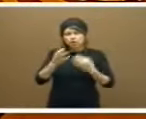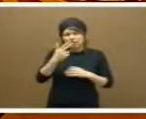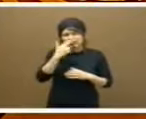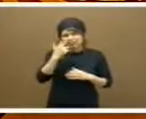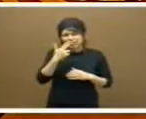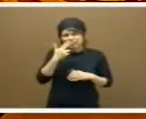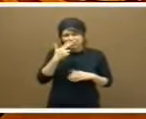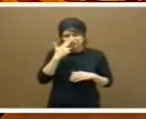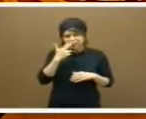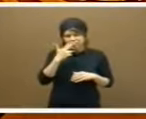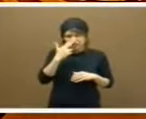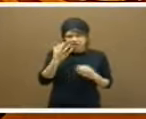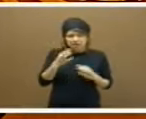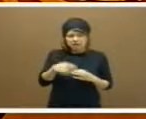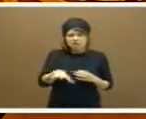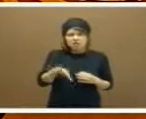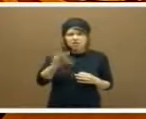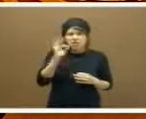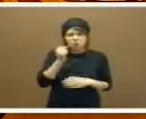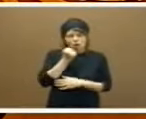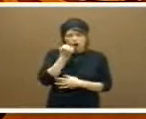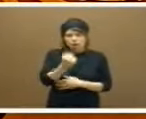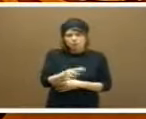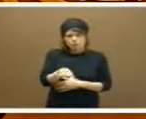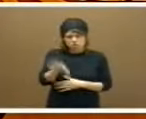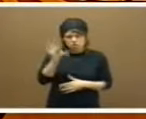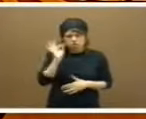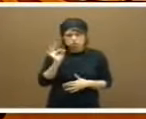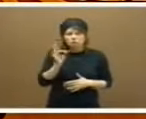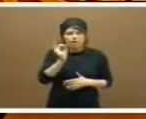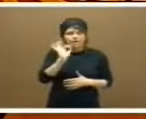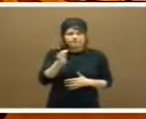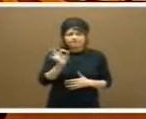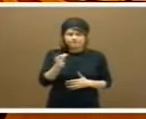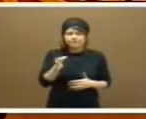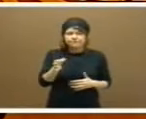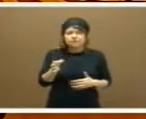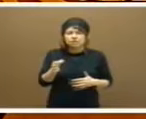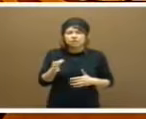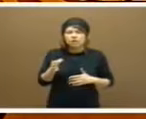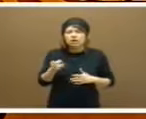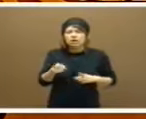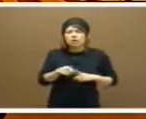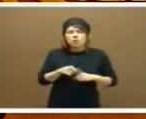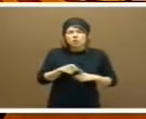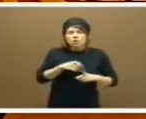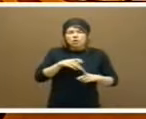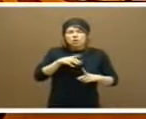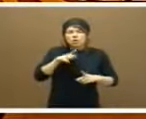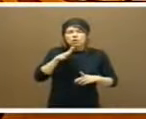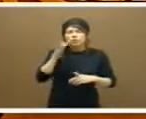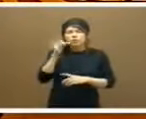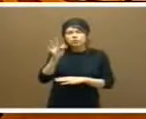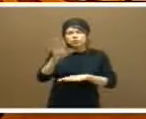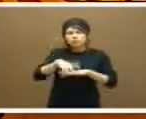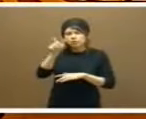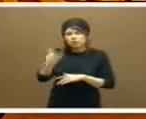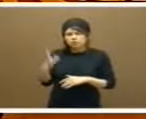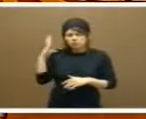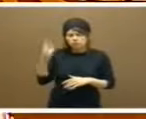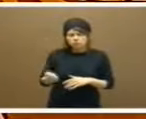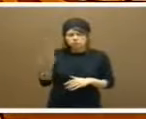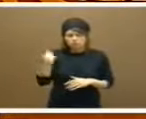interés de tomar decisiones, de apoyar decisiones que efectivamente redunden en beneficio del empleado público, que como decía al